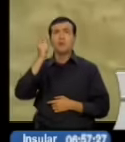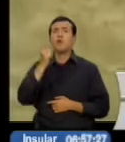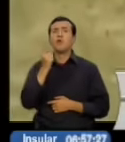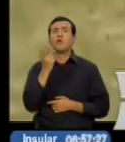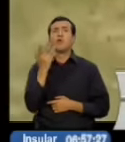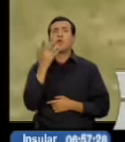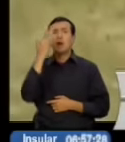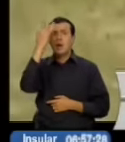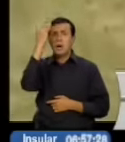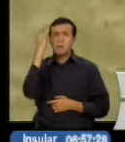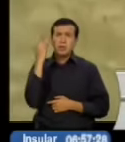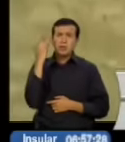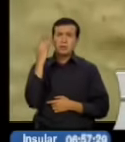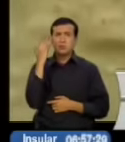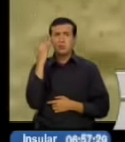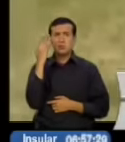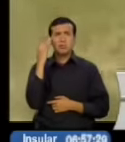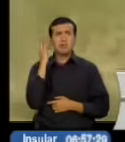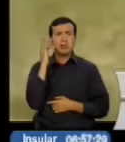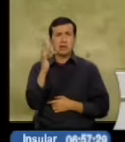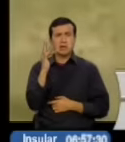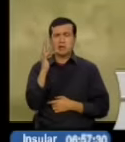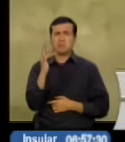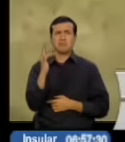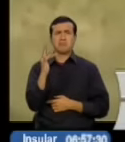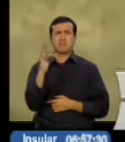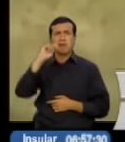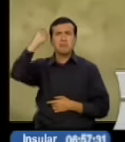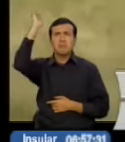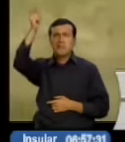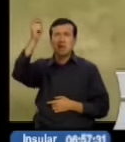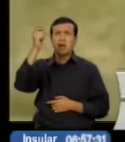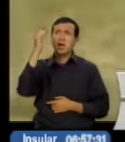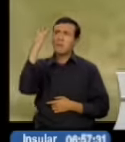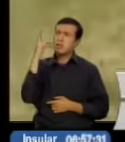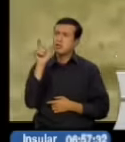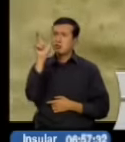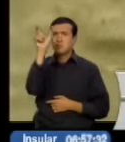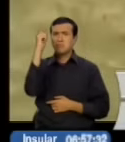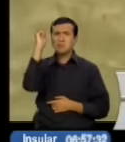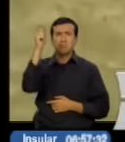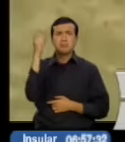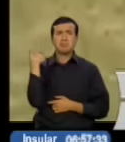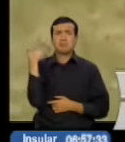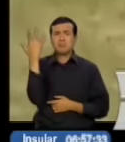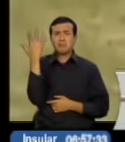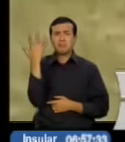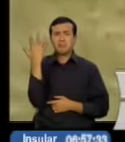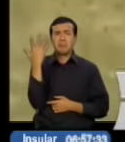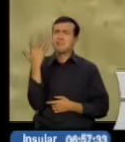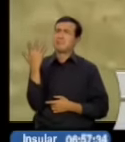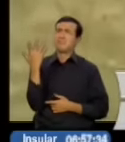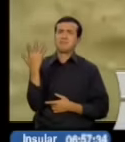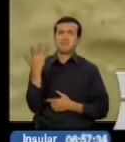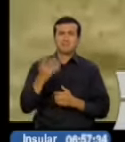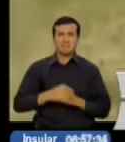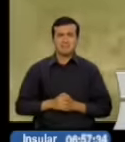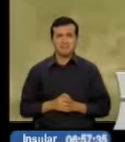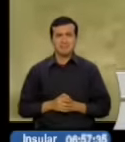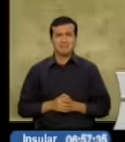tarjeta amarilla imaginaria al jugador de la selección de Uganda, Nicolás Guadada.